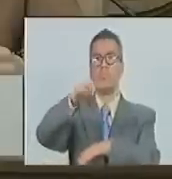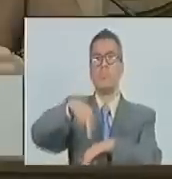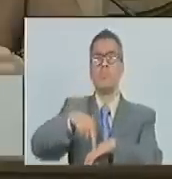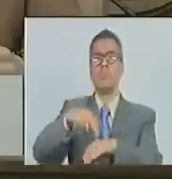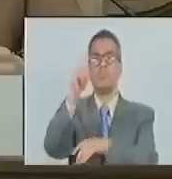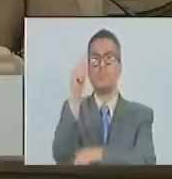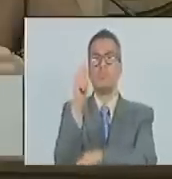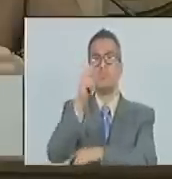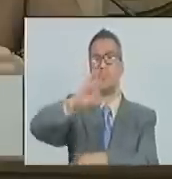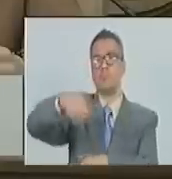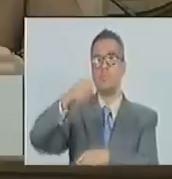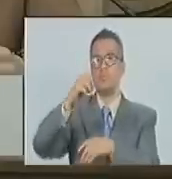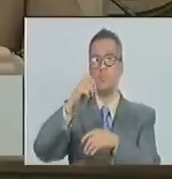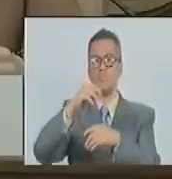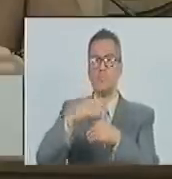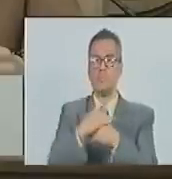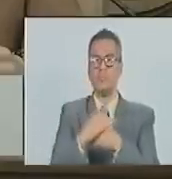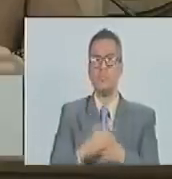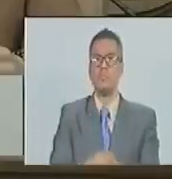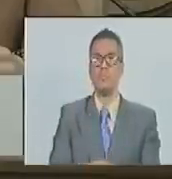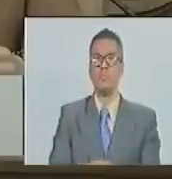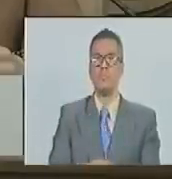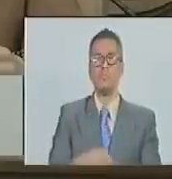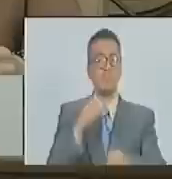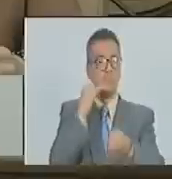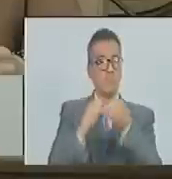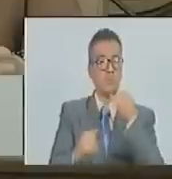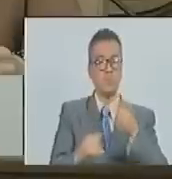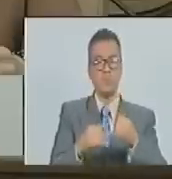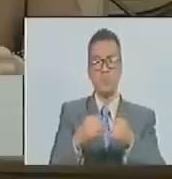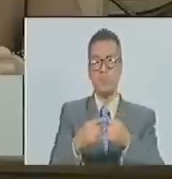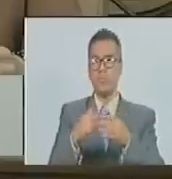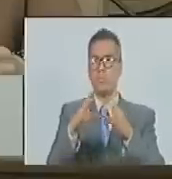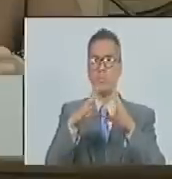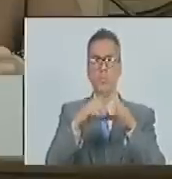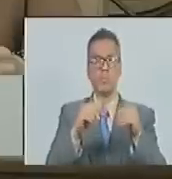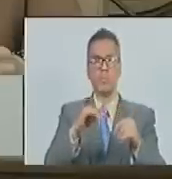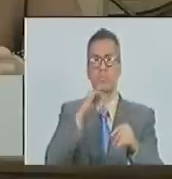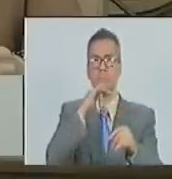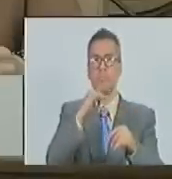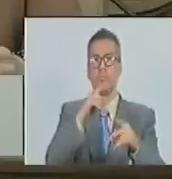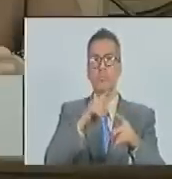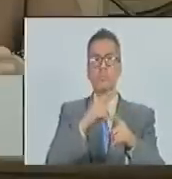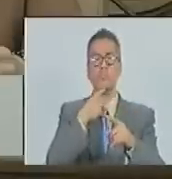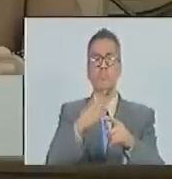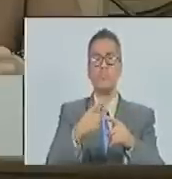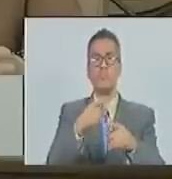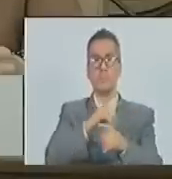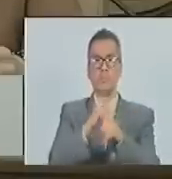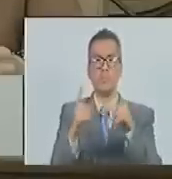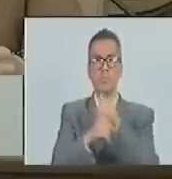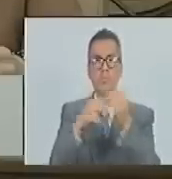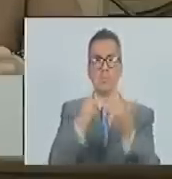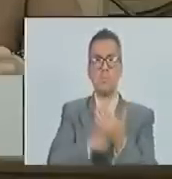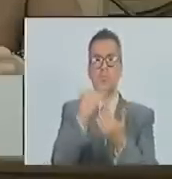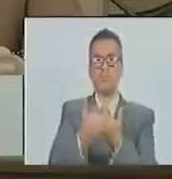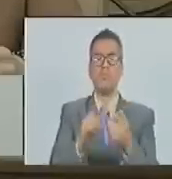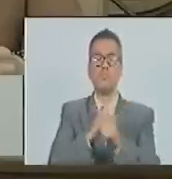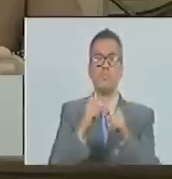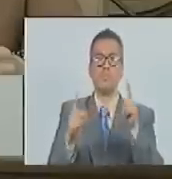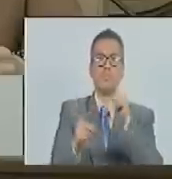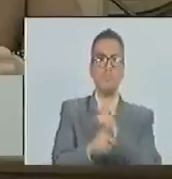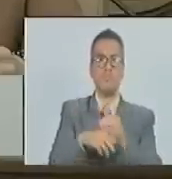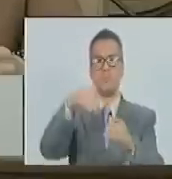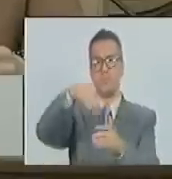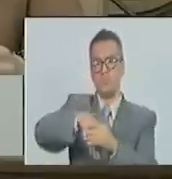Nacional, diputado Jorge Rodríguez Gómez. Finalizadas las intervenciones con los cambios sugeridos al proyecto de acuerdo, se